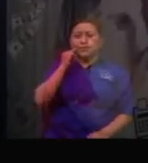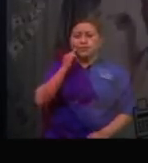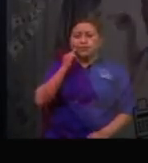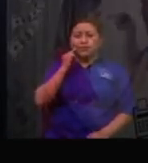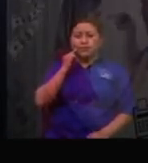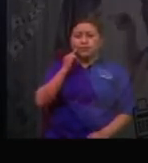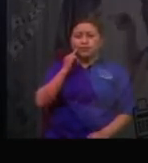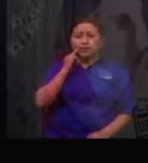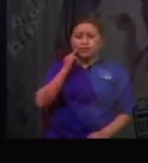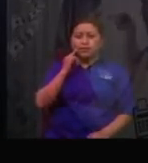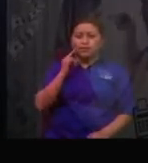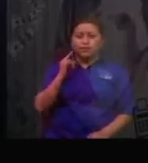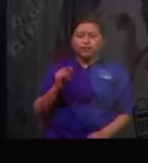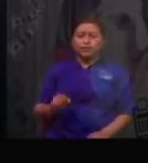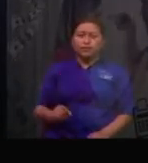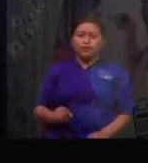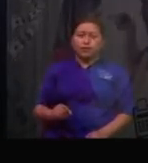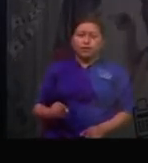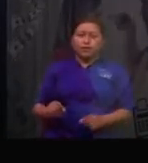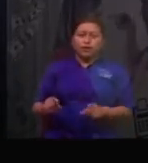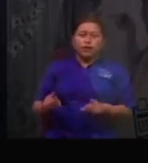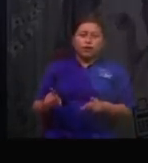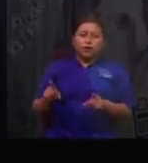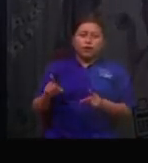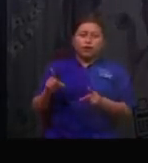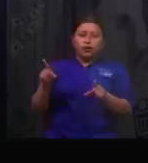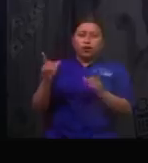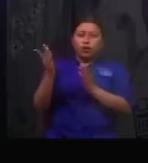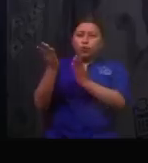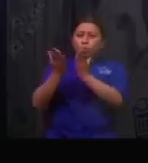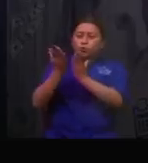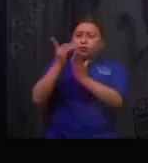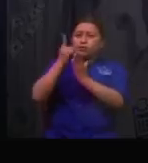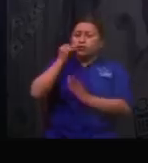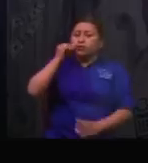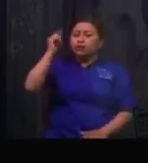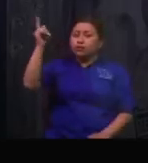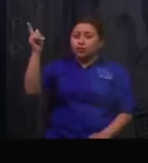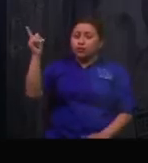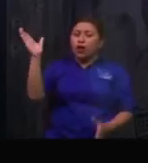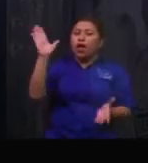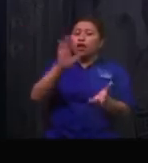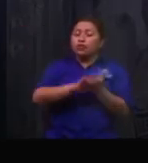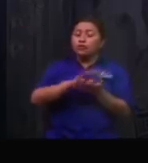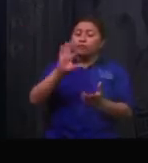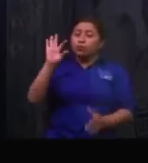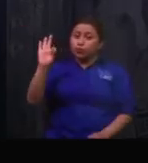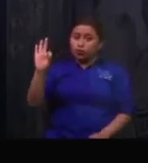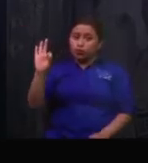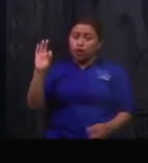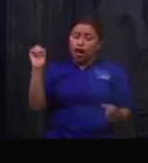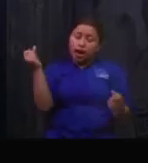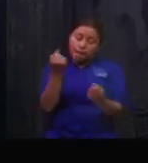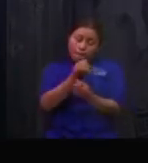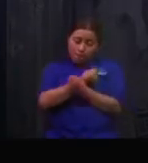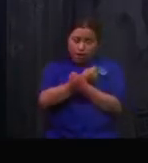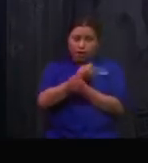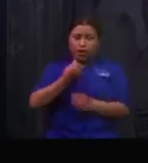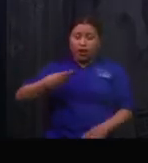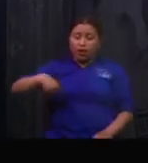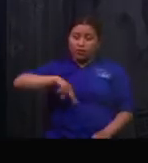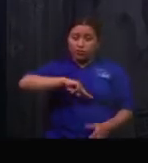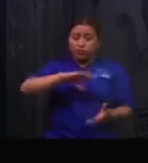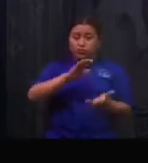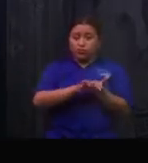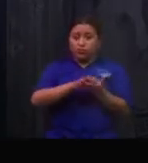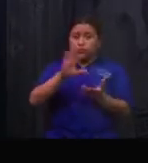como conviene en el Señor. Maridos, amad a vuestras mujeres y no seáis ásperos